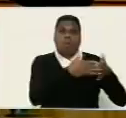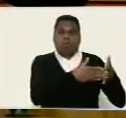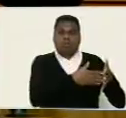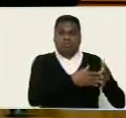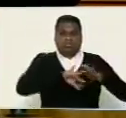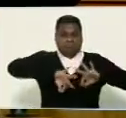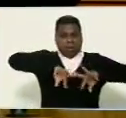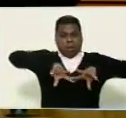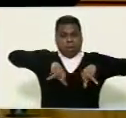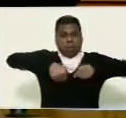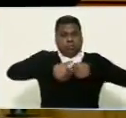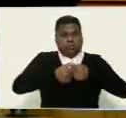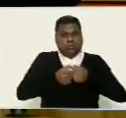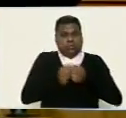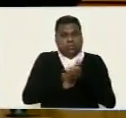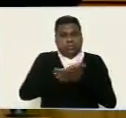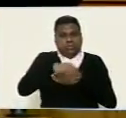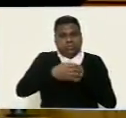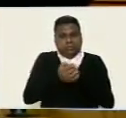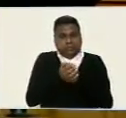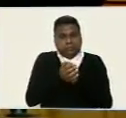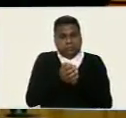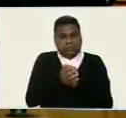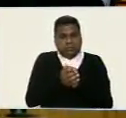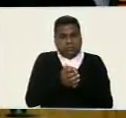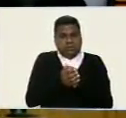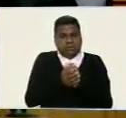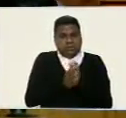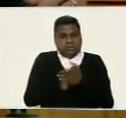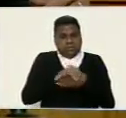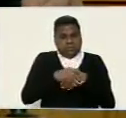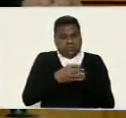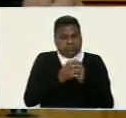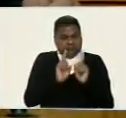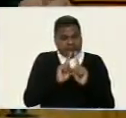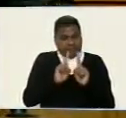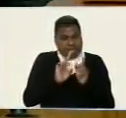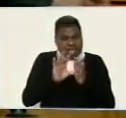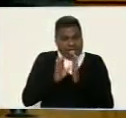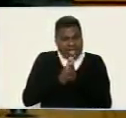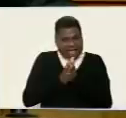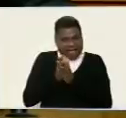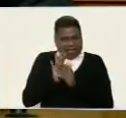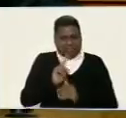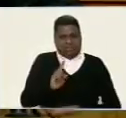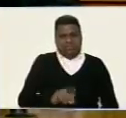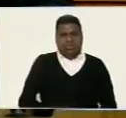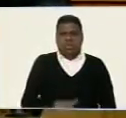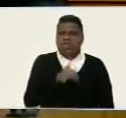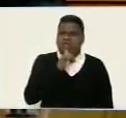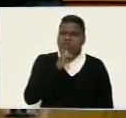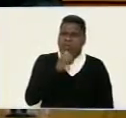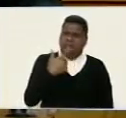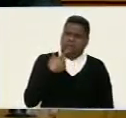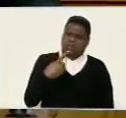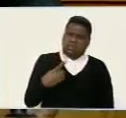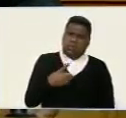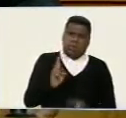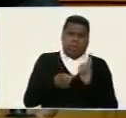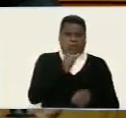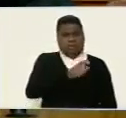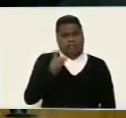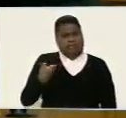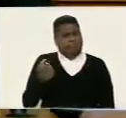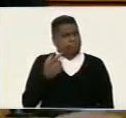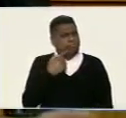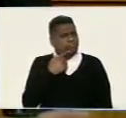la corrupción. No puede ser que esta Asamblea Nacional Constituyente tenga noticias de algún hecho de corrupción en algún organismo